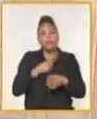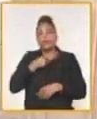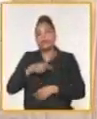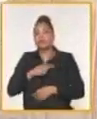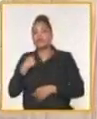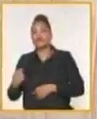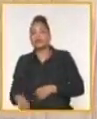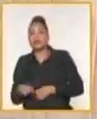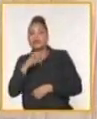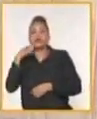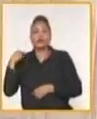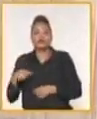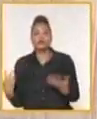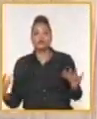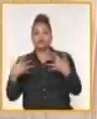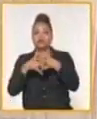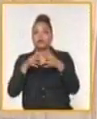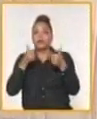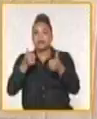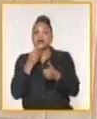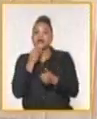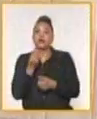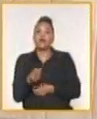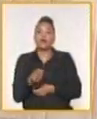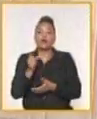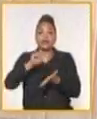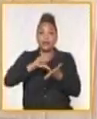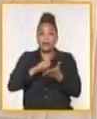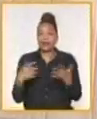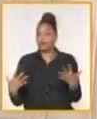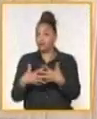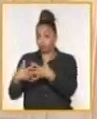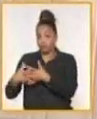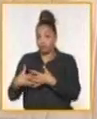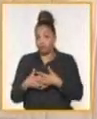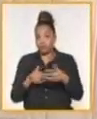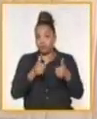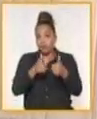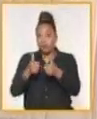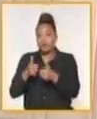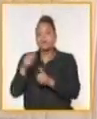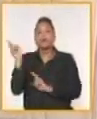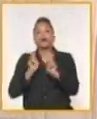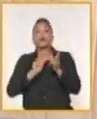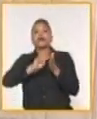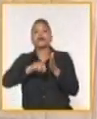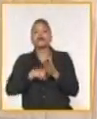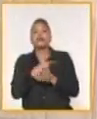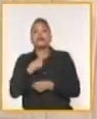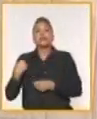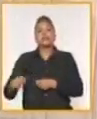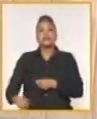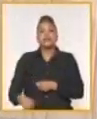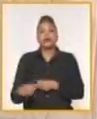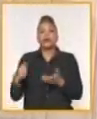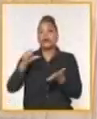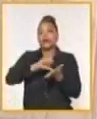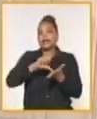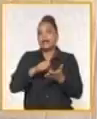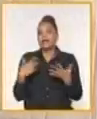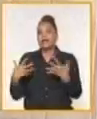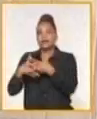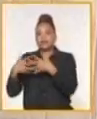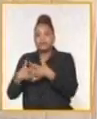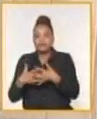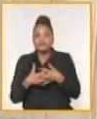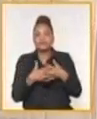que tienen excelentes relaciones con Irán, más allá de la Organización de Cooperación de Shanghái, porque el acuerdo que tiene China con Irán es de asociación